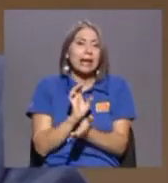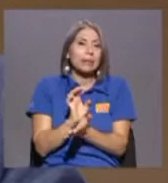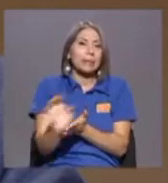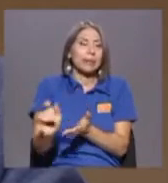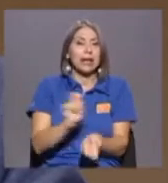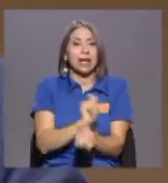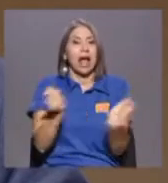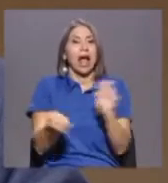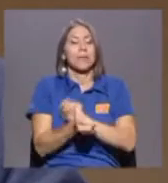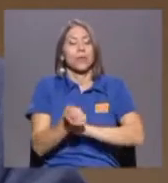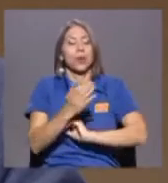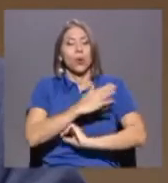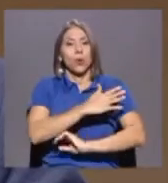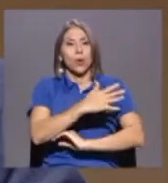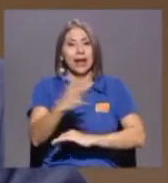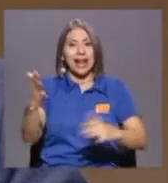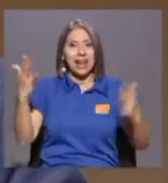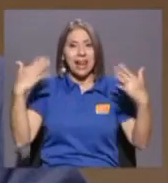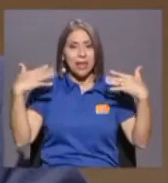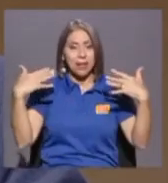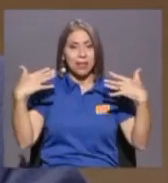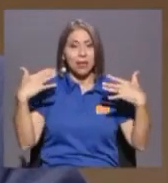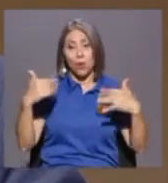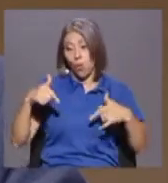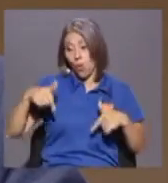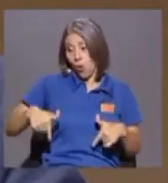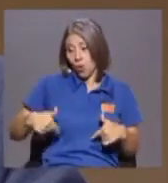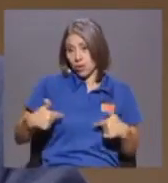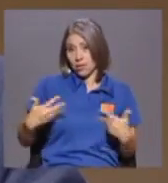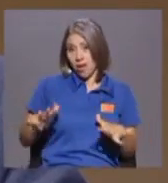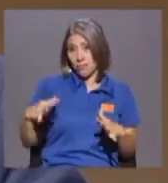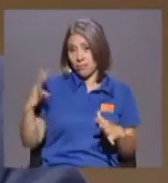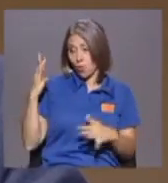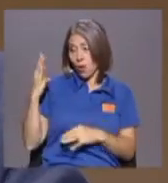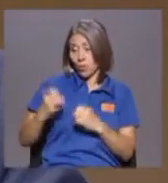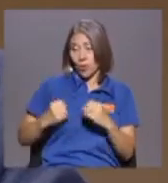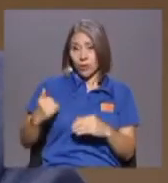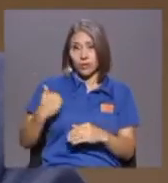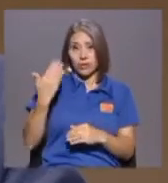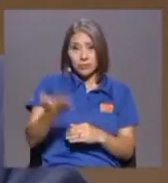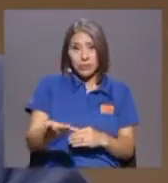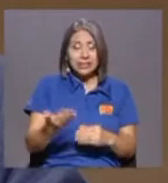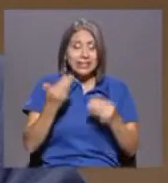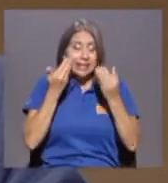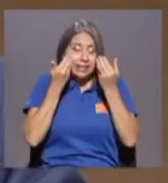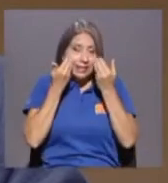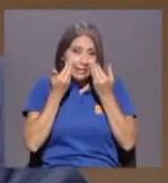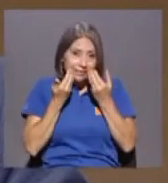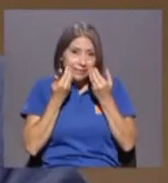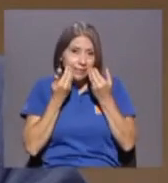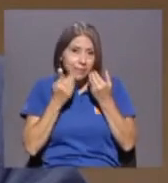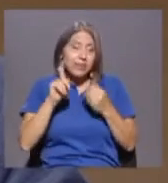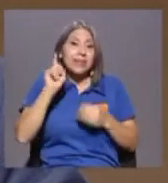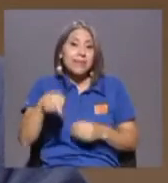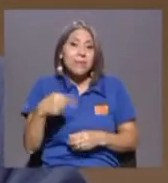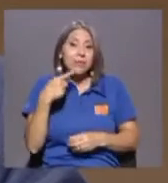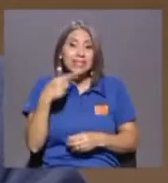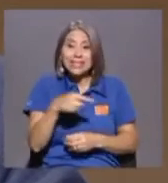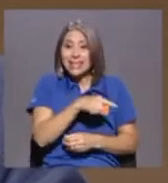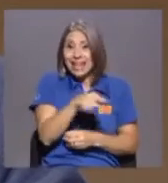Hoy, 4 años después, con gran tristeza debemos decir que mucha de esa